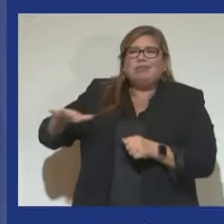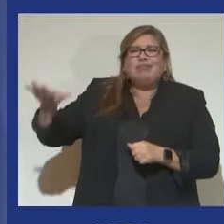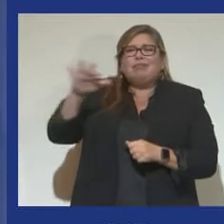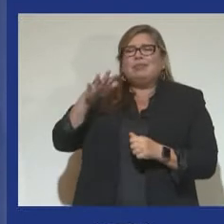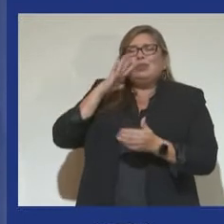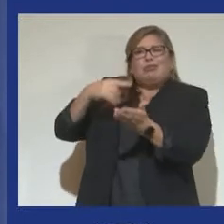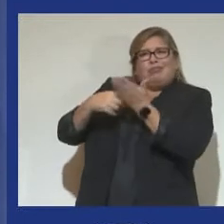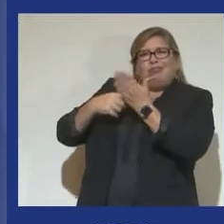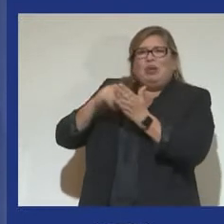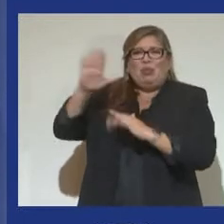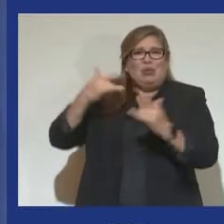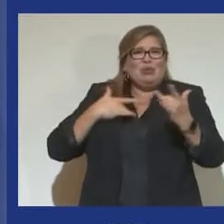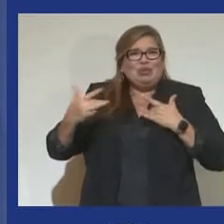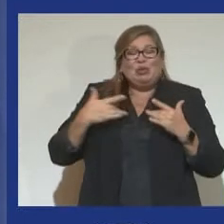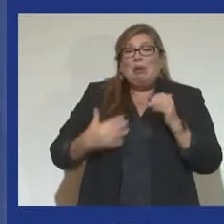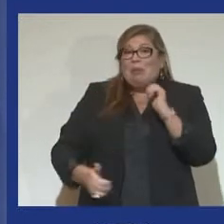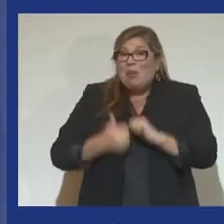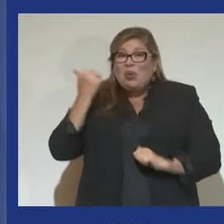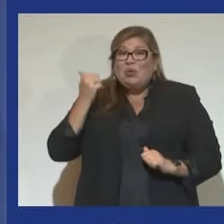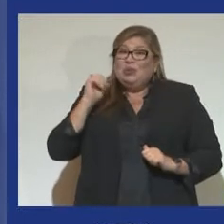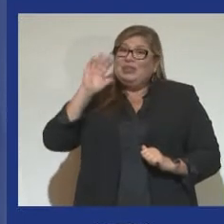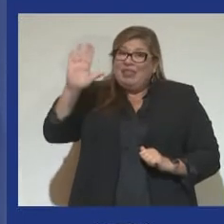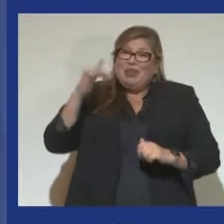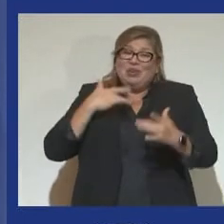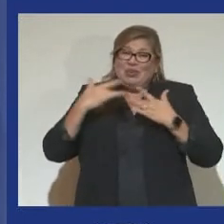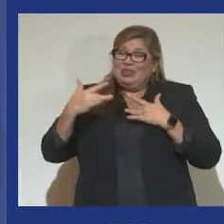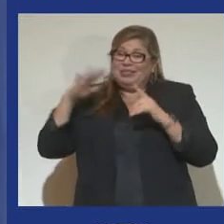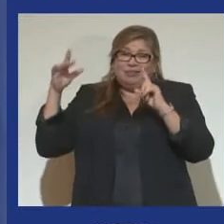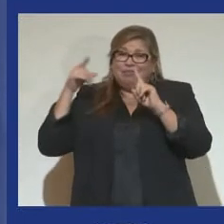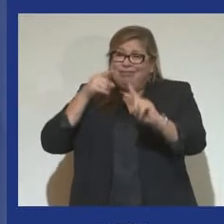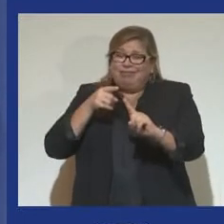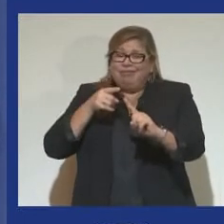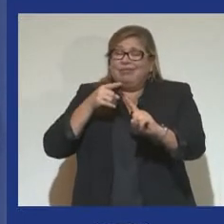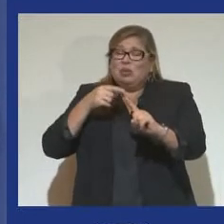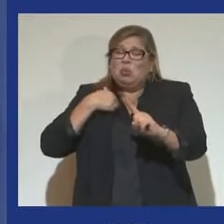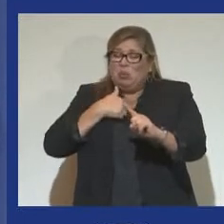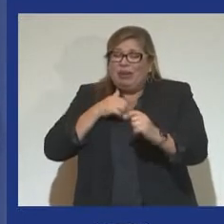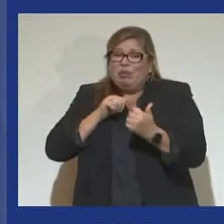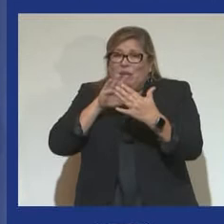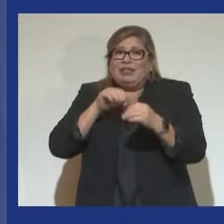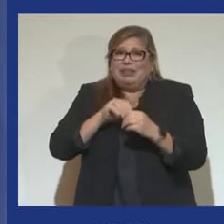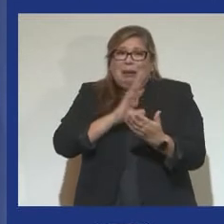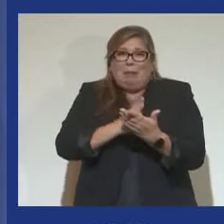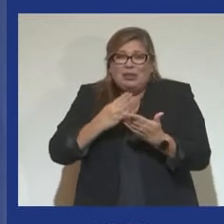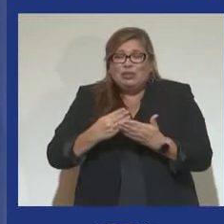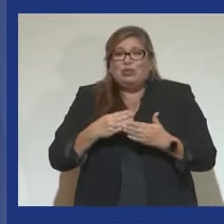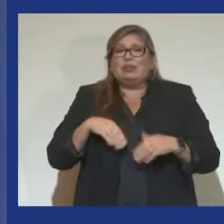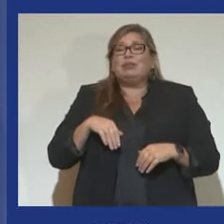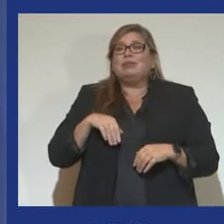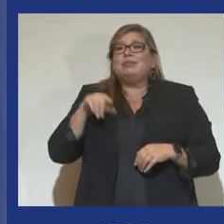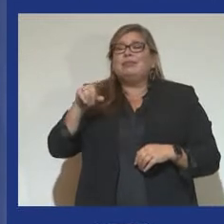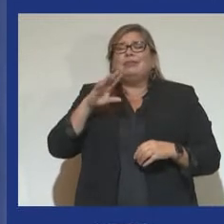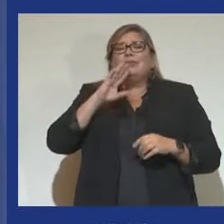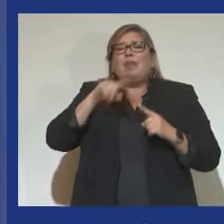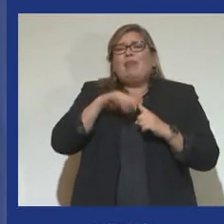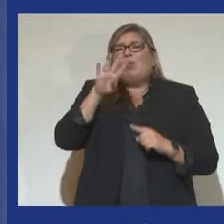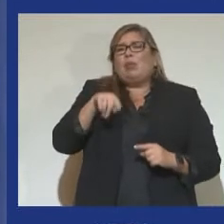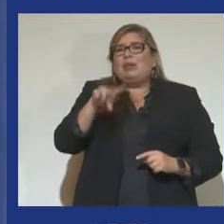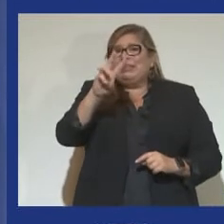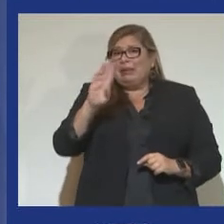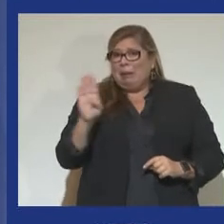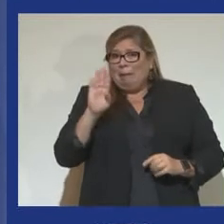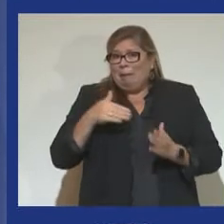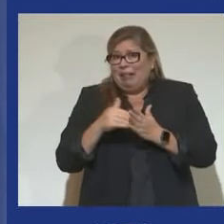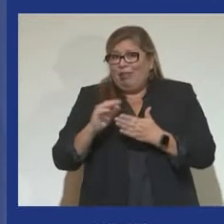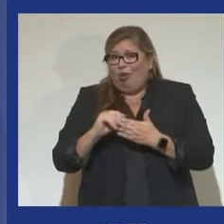saber cuáles son sus preocupaciones y muchas de las preocupaciones están dirigidas directamente en ese